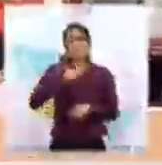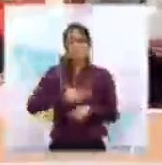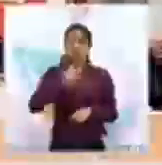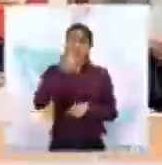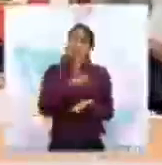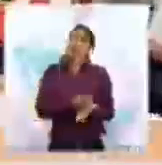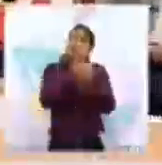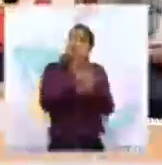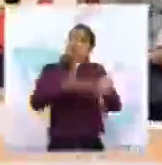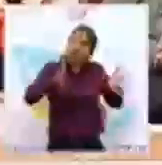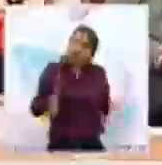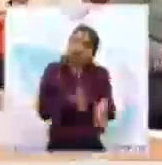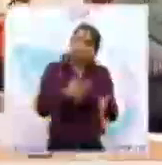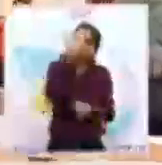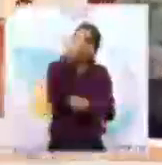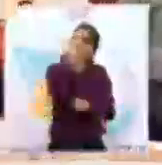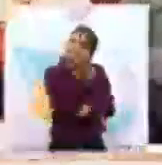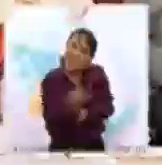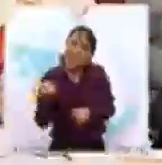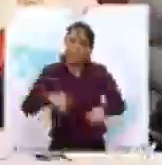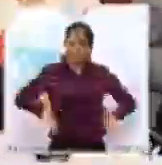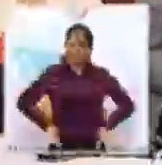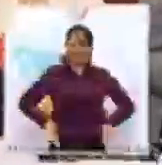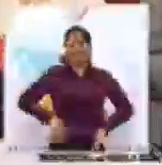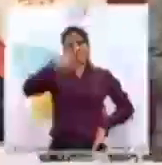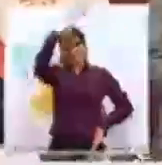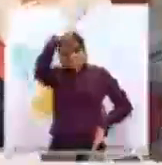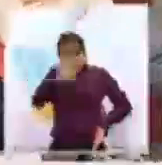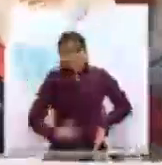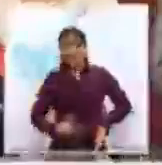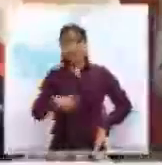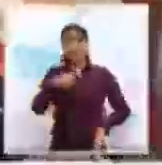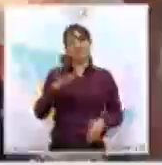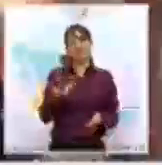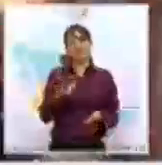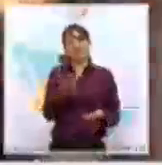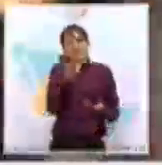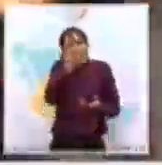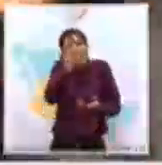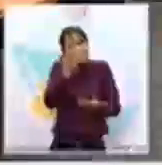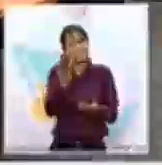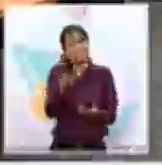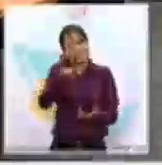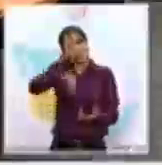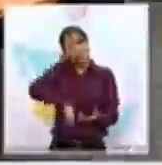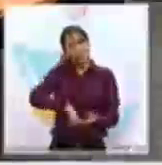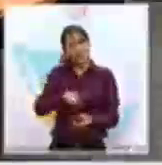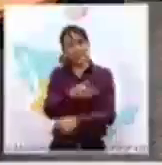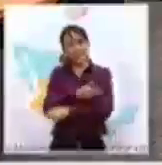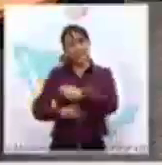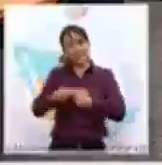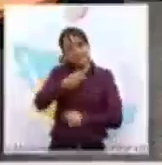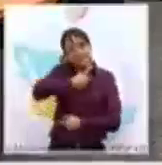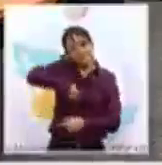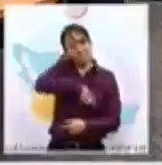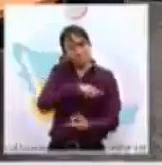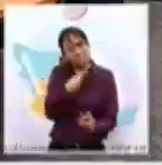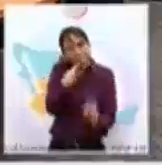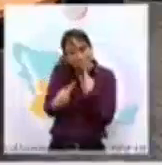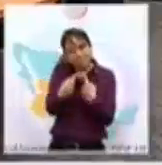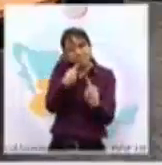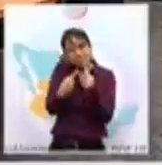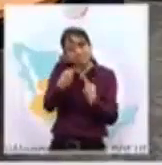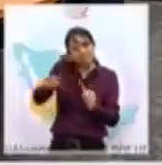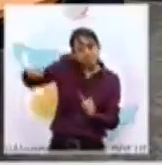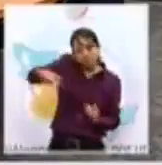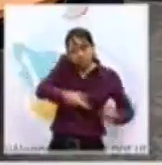habilidades, actitudes, en fin, todo lo que tiene que ver con este binomio que esta tarde pues hemos querido tratar de poner sobre